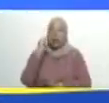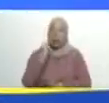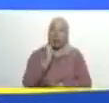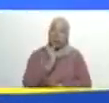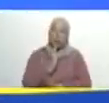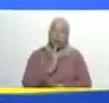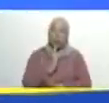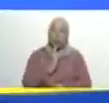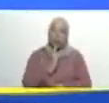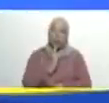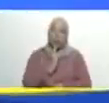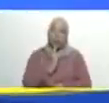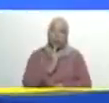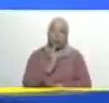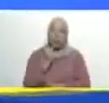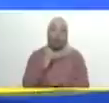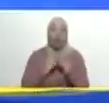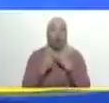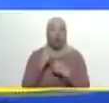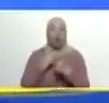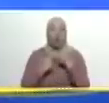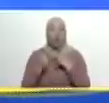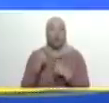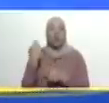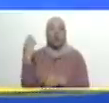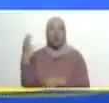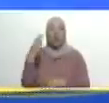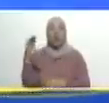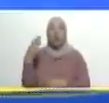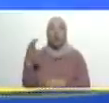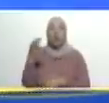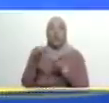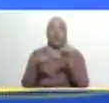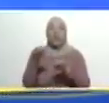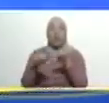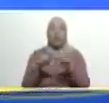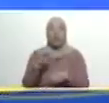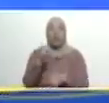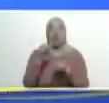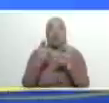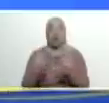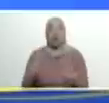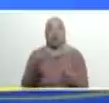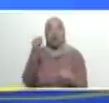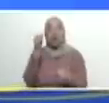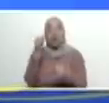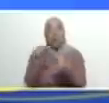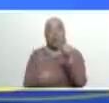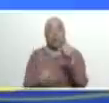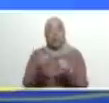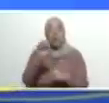Es uno de los pintores más célebres de Colombia del siglo XIX, de apellido Espinosa.